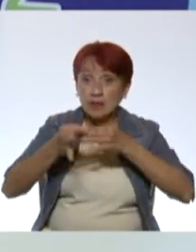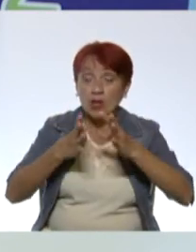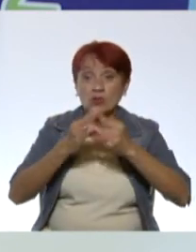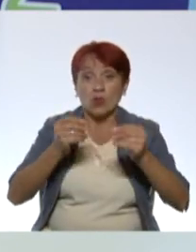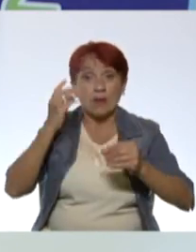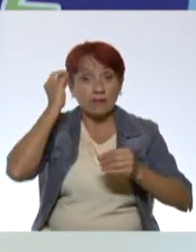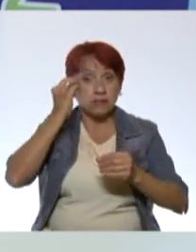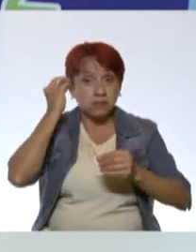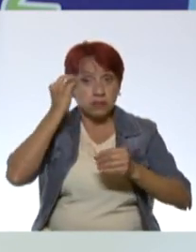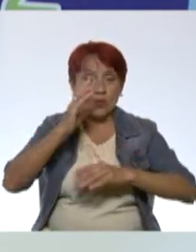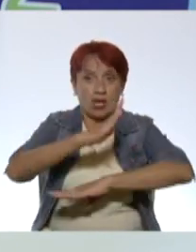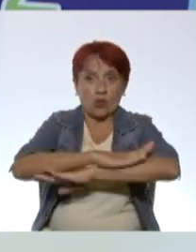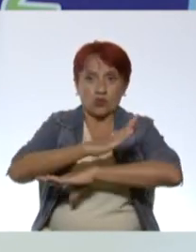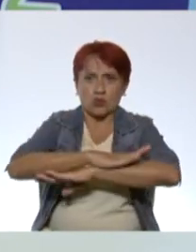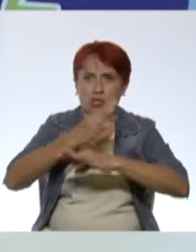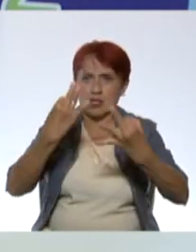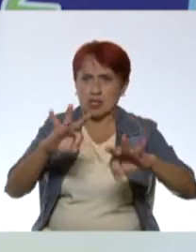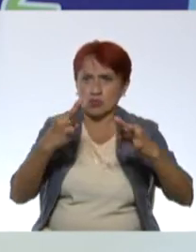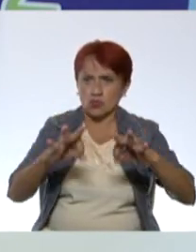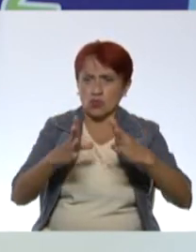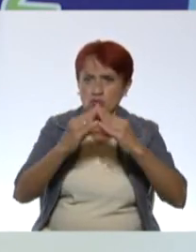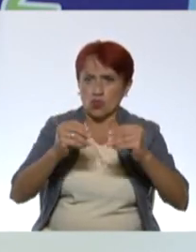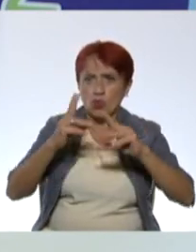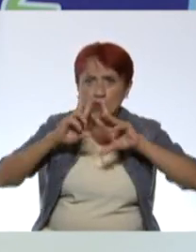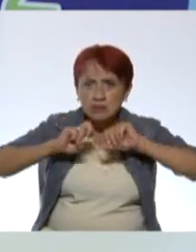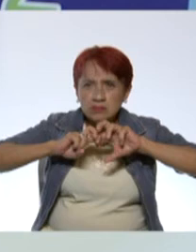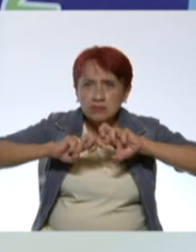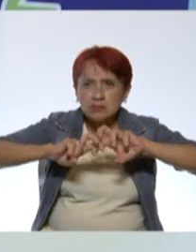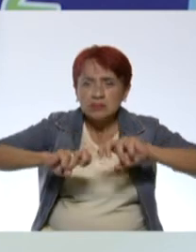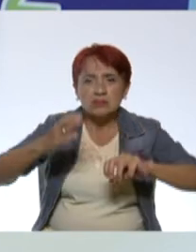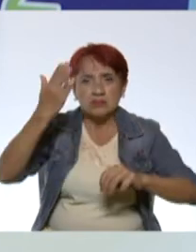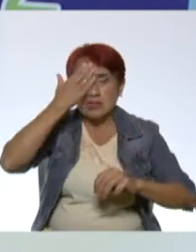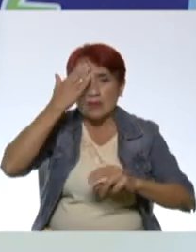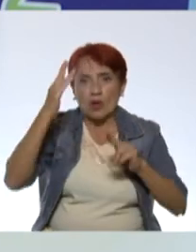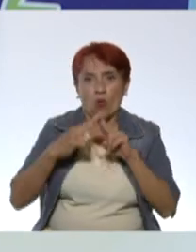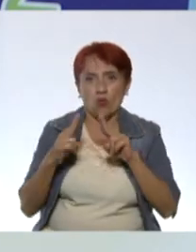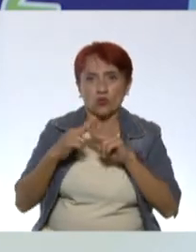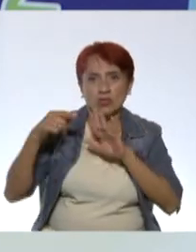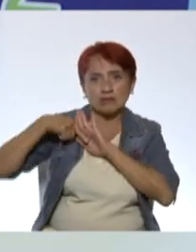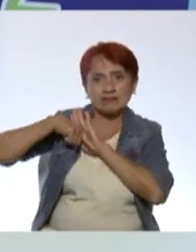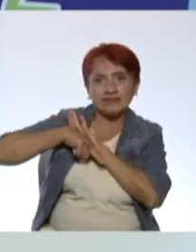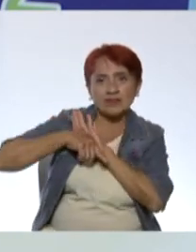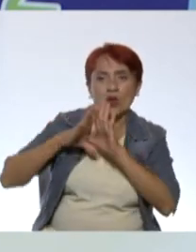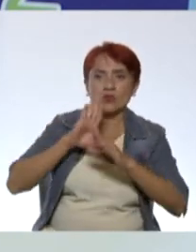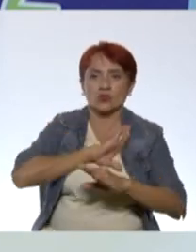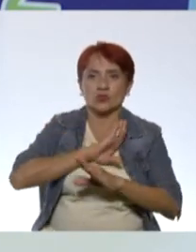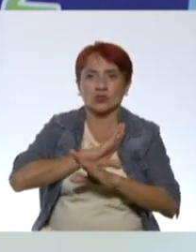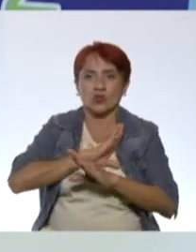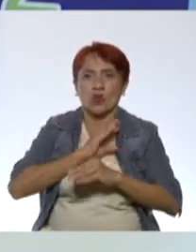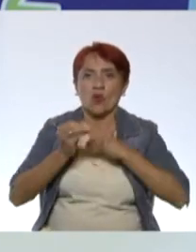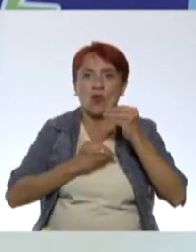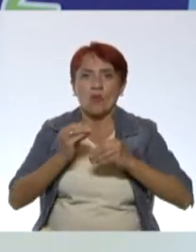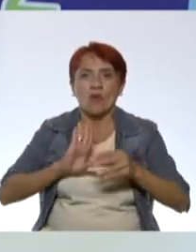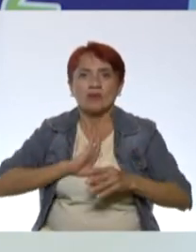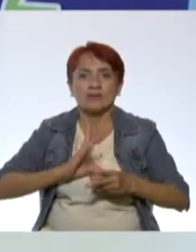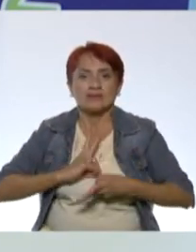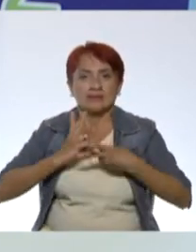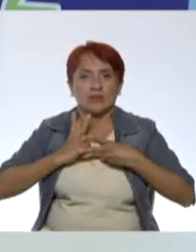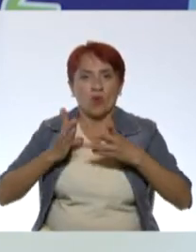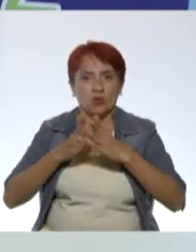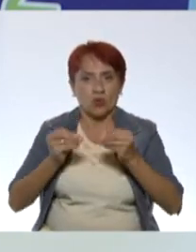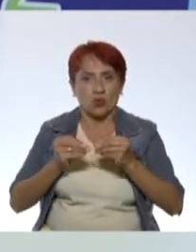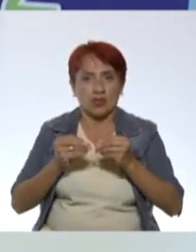Explicarles que aunque se puede considerar una conducta natural que les permite explorar su sexualidad, como todo en esta vida, el exceso tiende a ser